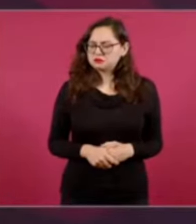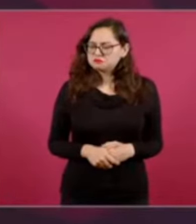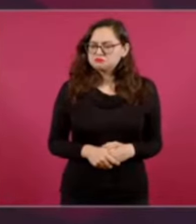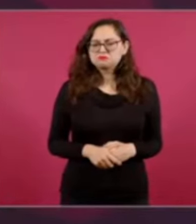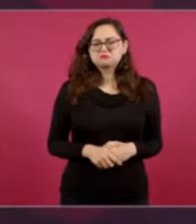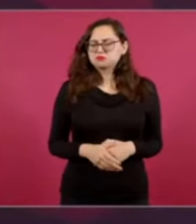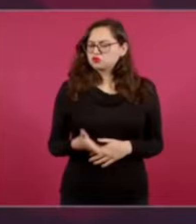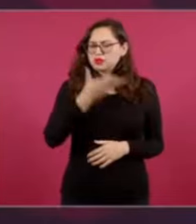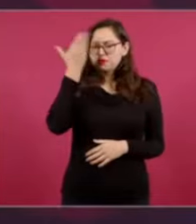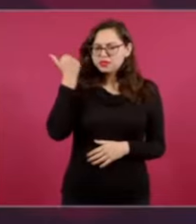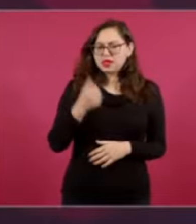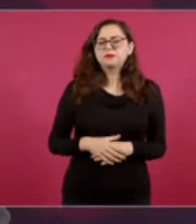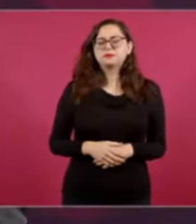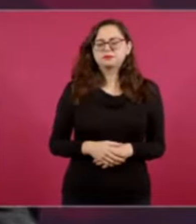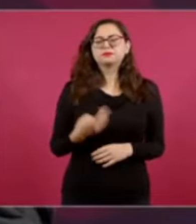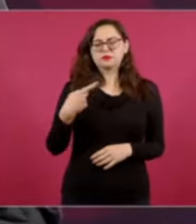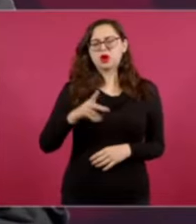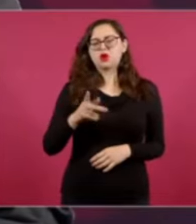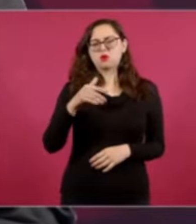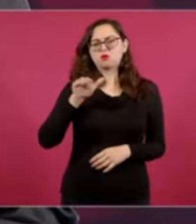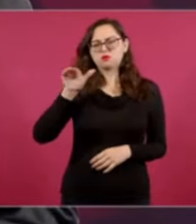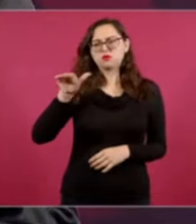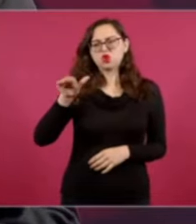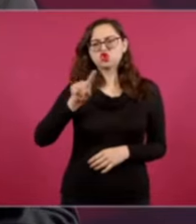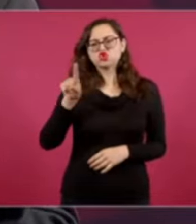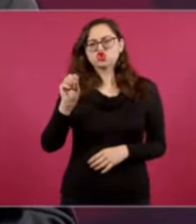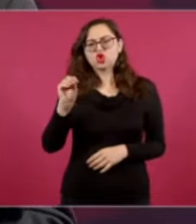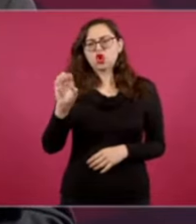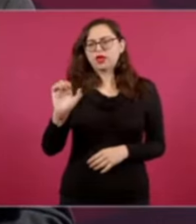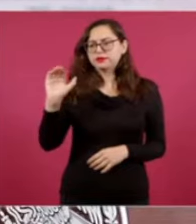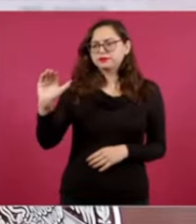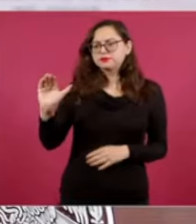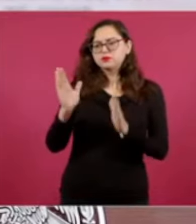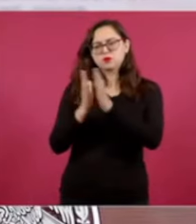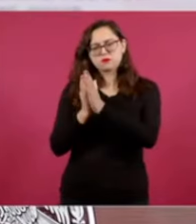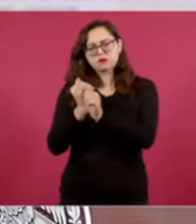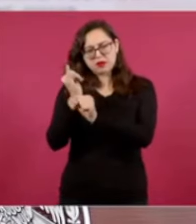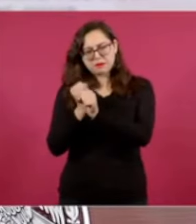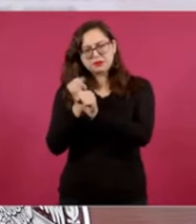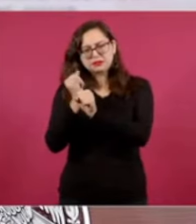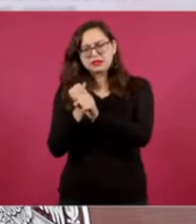a SOE que investigue lo que estás